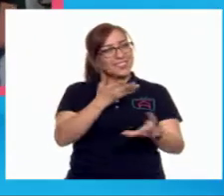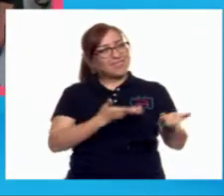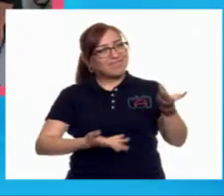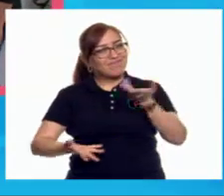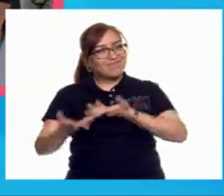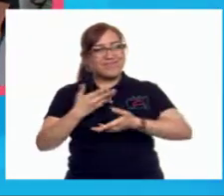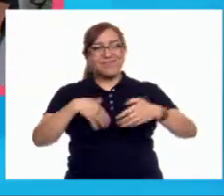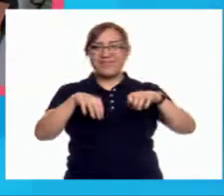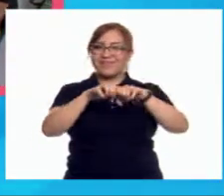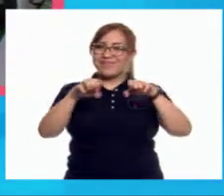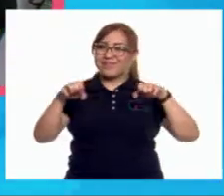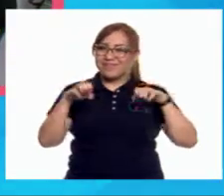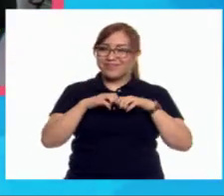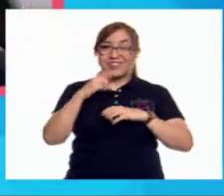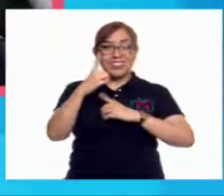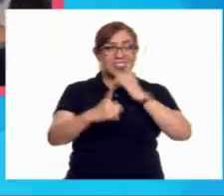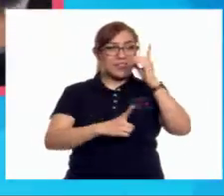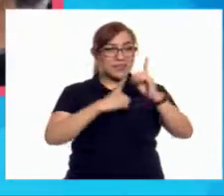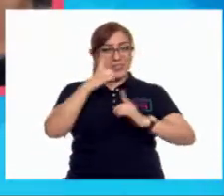espíritu deportivo.